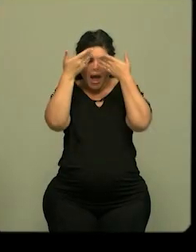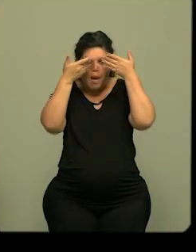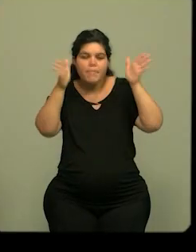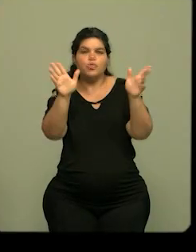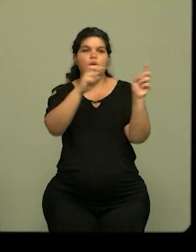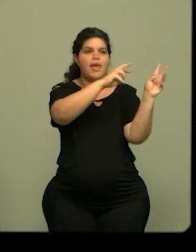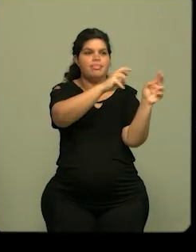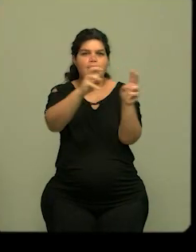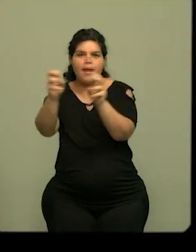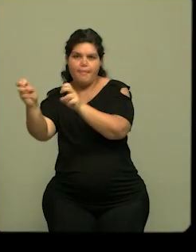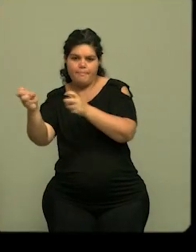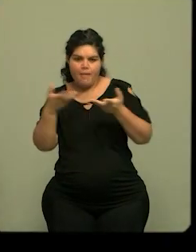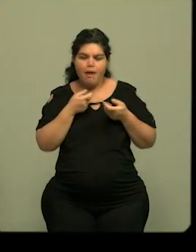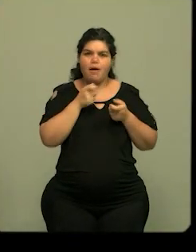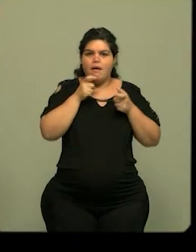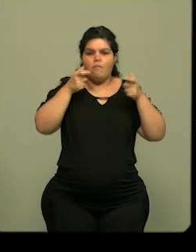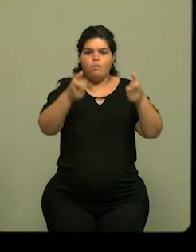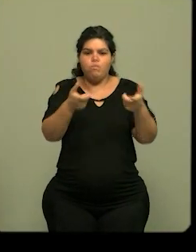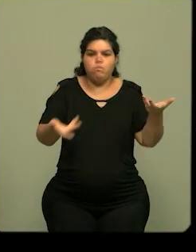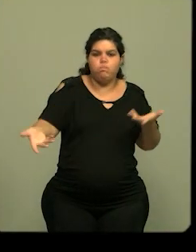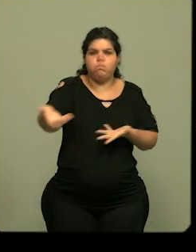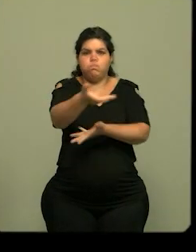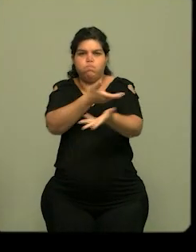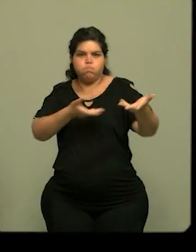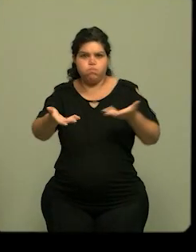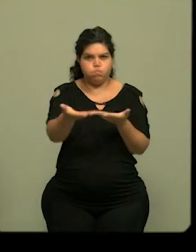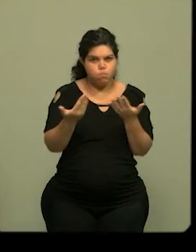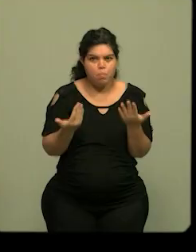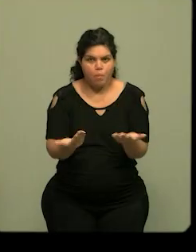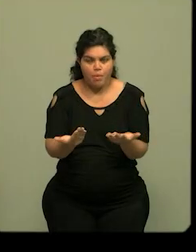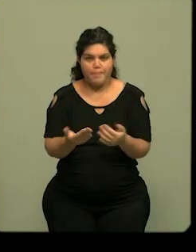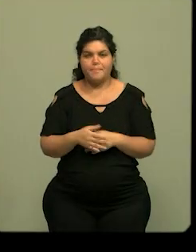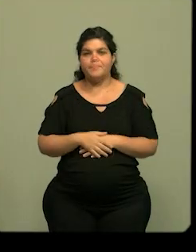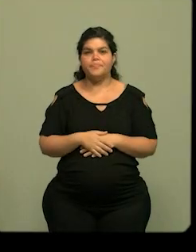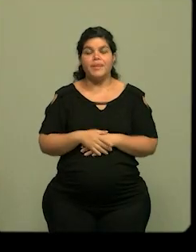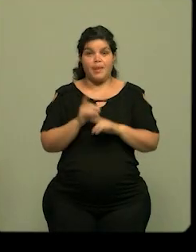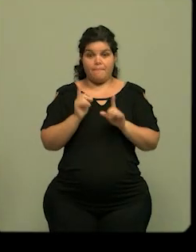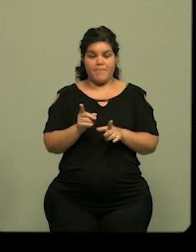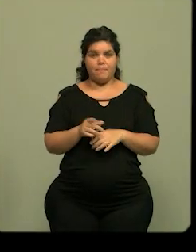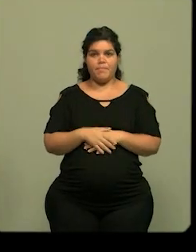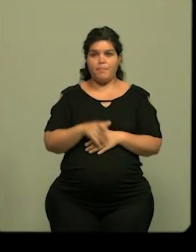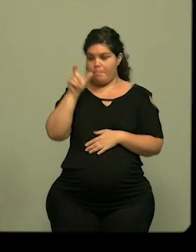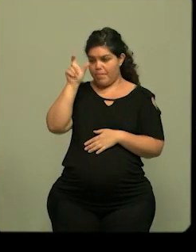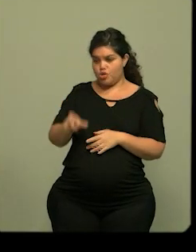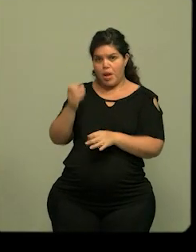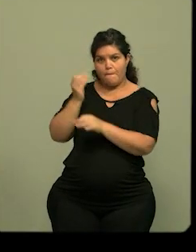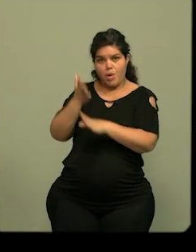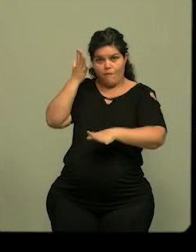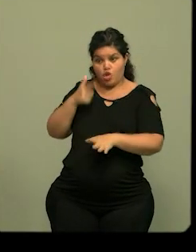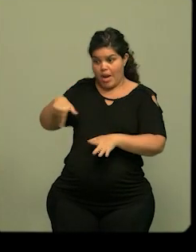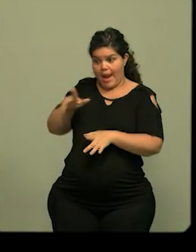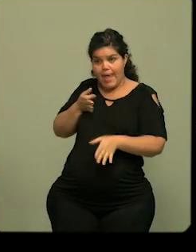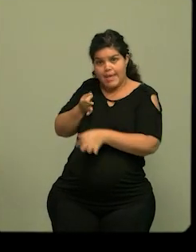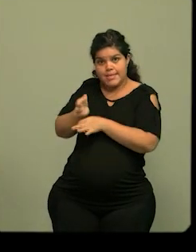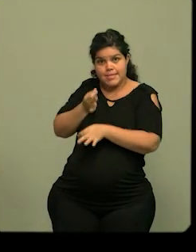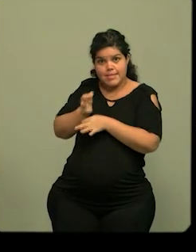respuesta también al medio, ¿no? Esta respuesta que nosotros damos al medio no solamente tiene que ver con el calibre de profesionales que estamos formando, sino